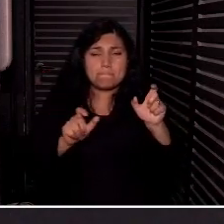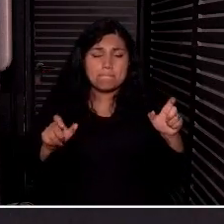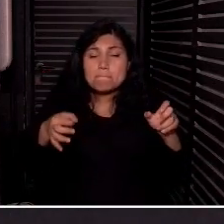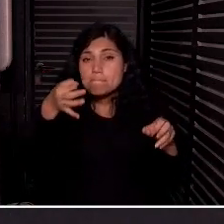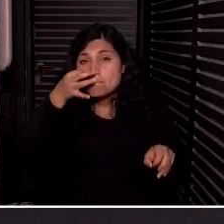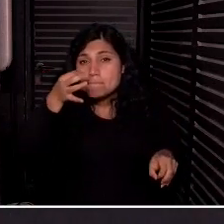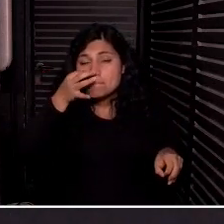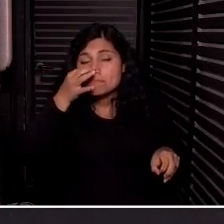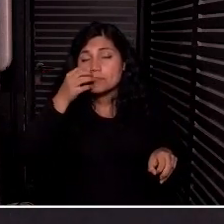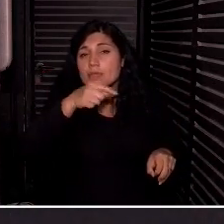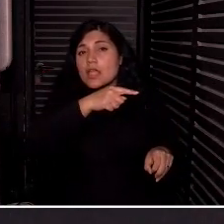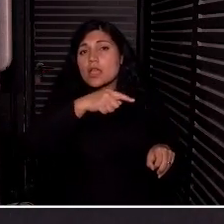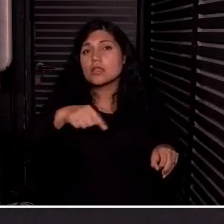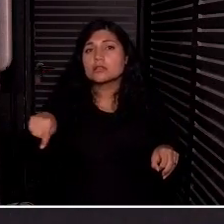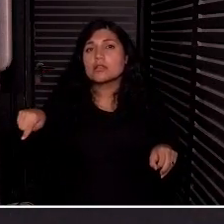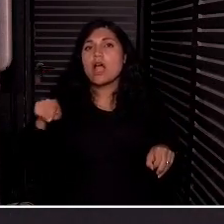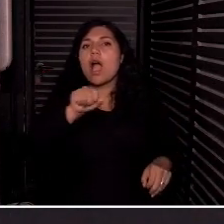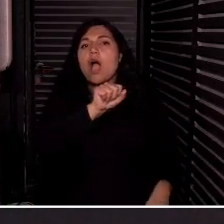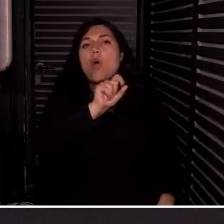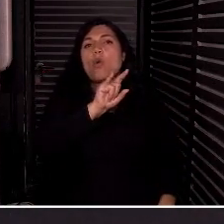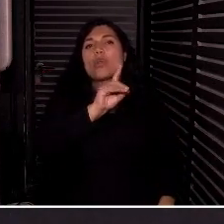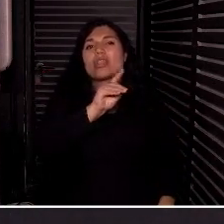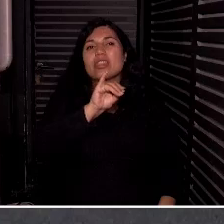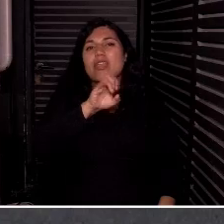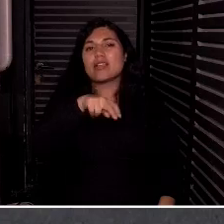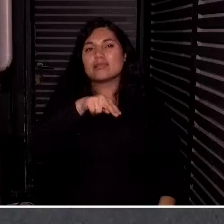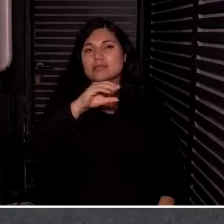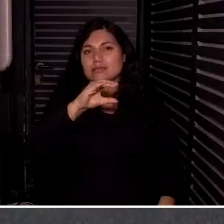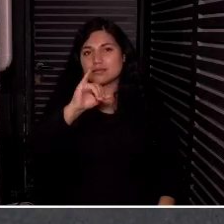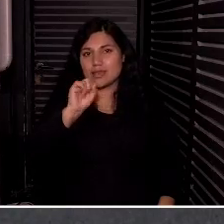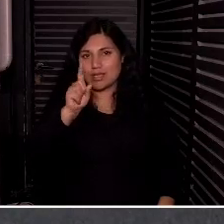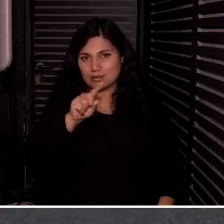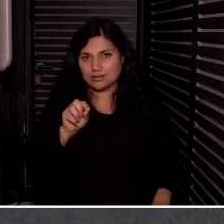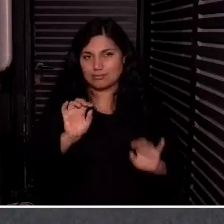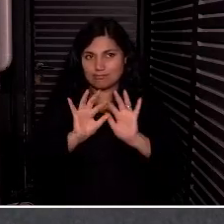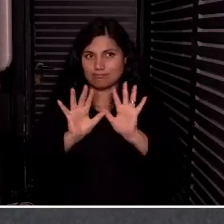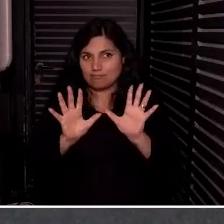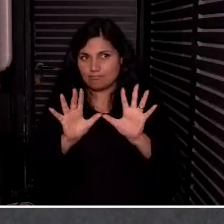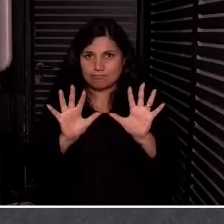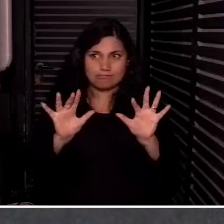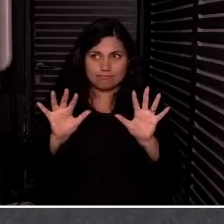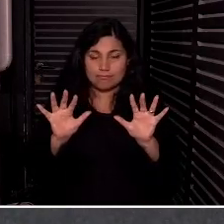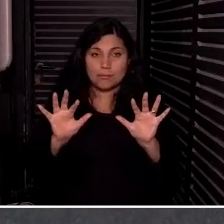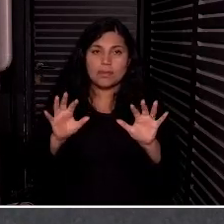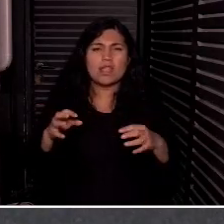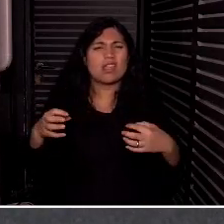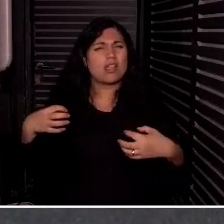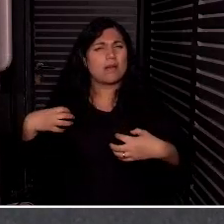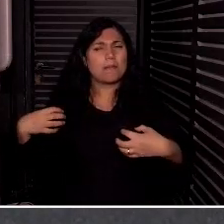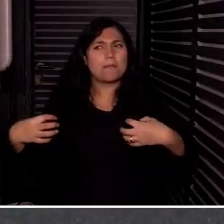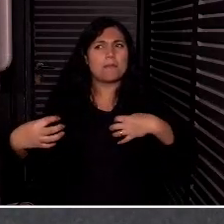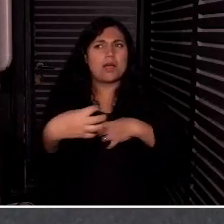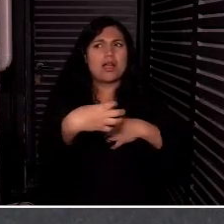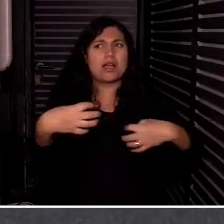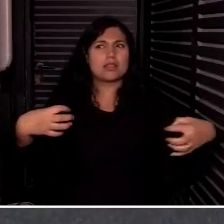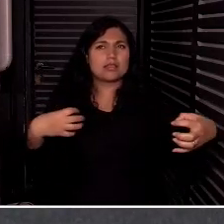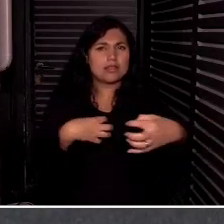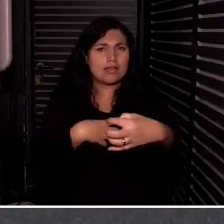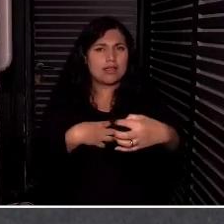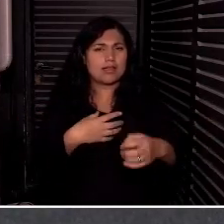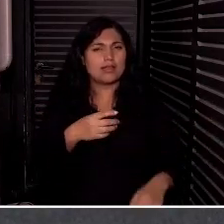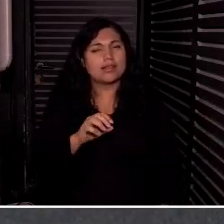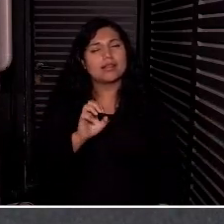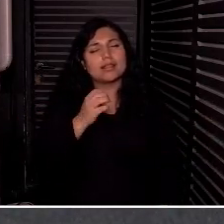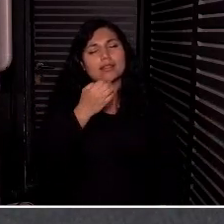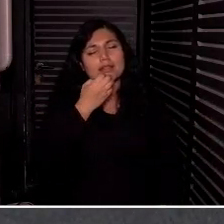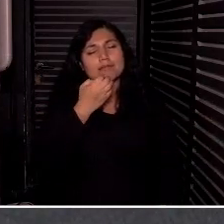caracterizarías las audiencias solo salió también el tema de la empatía y de la credibilidad es solo la credibilidad suficiente